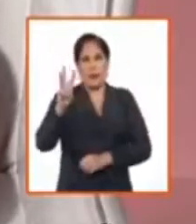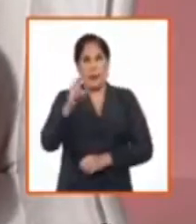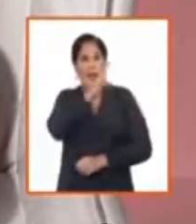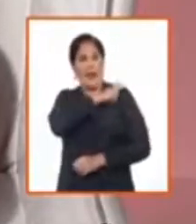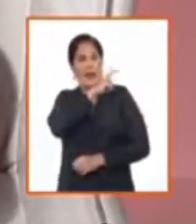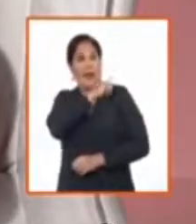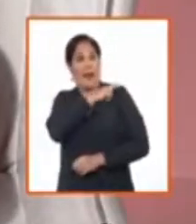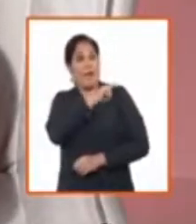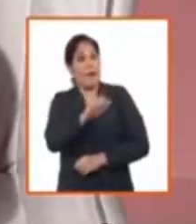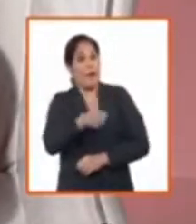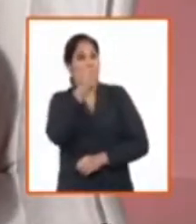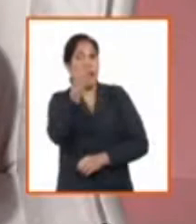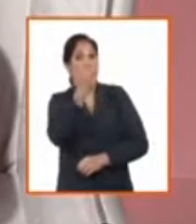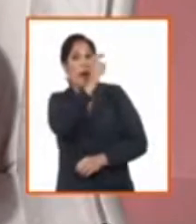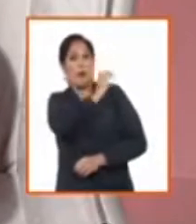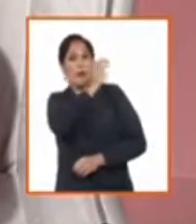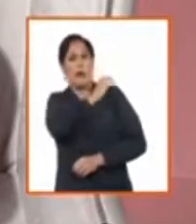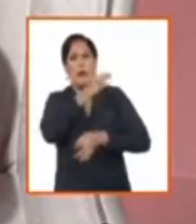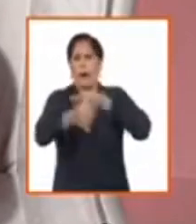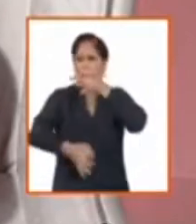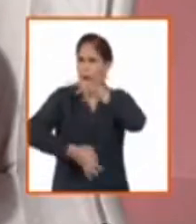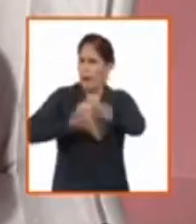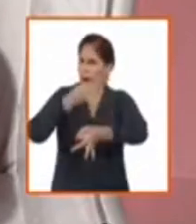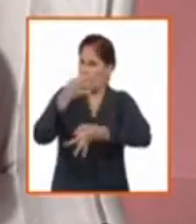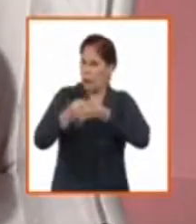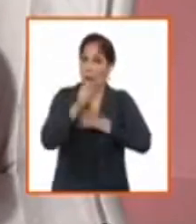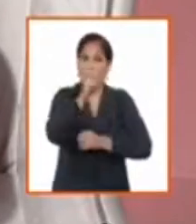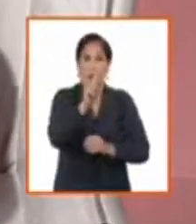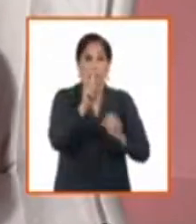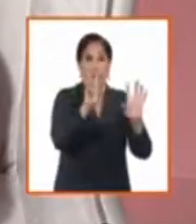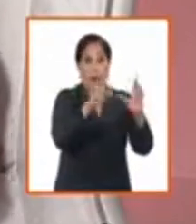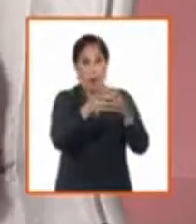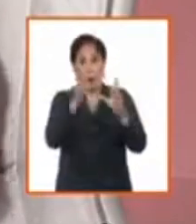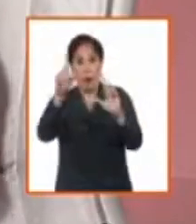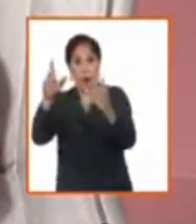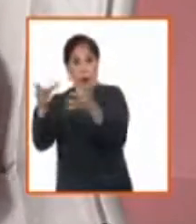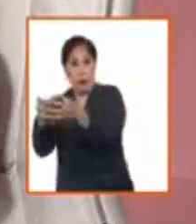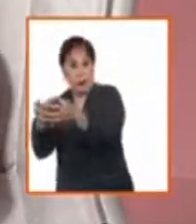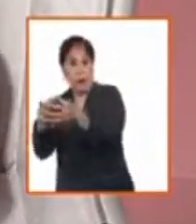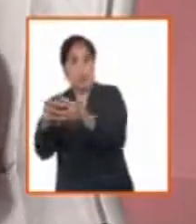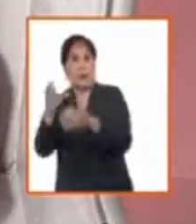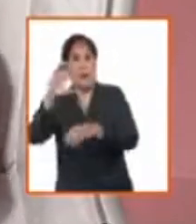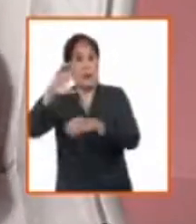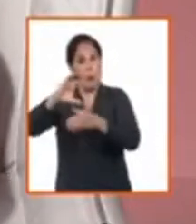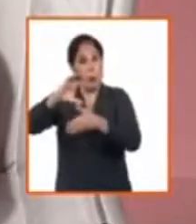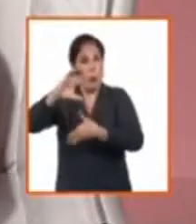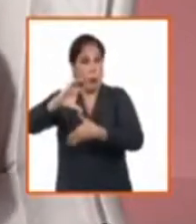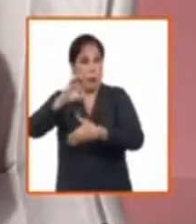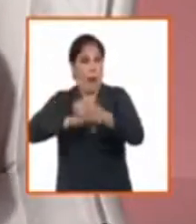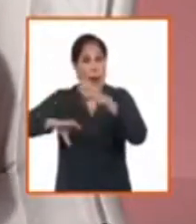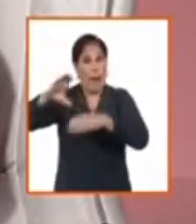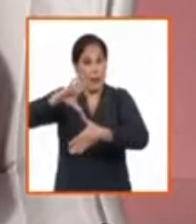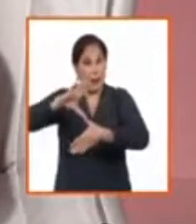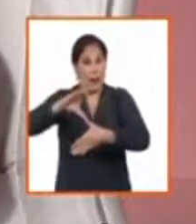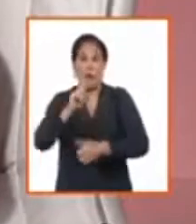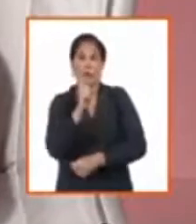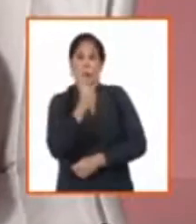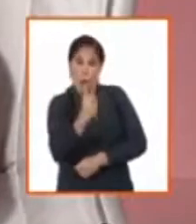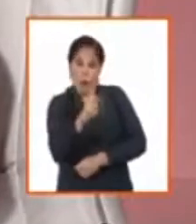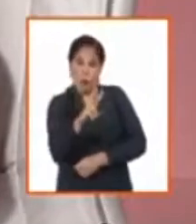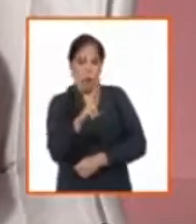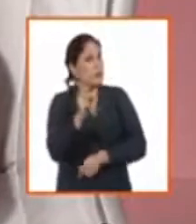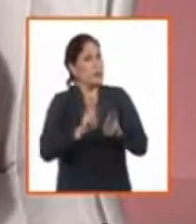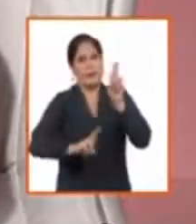estado de gobierno y un canciller hablaron en las dos sesiones plenarias de la cumbre de las américas y de ellos dos se rechazaron